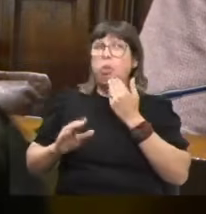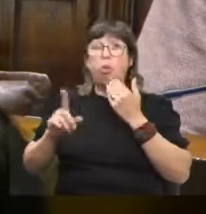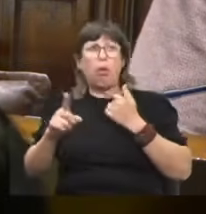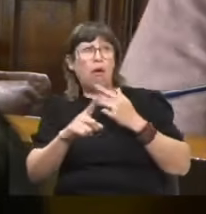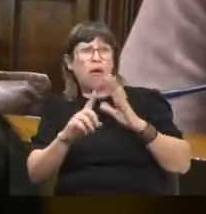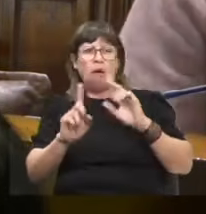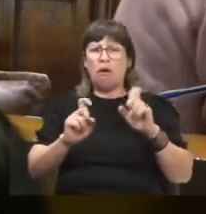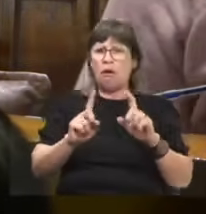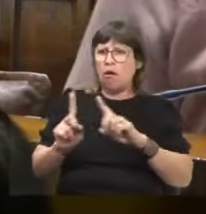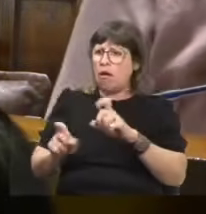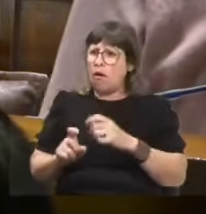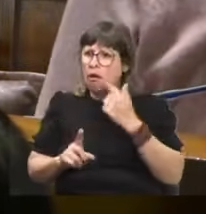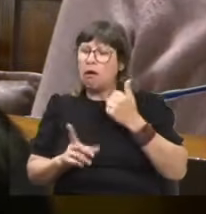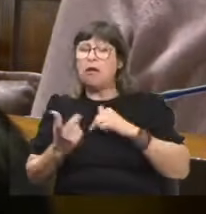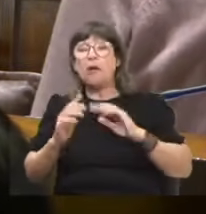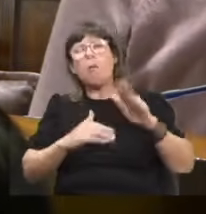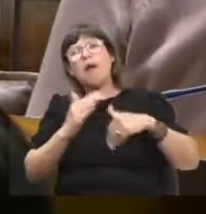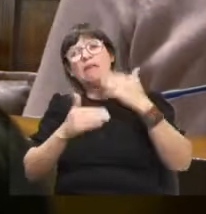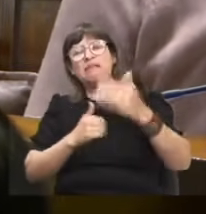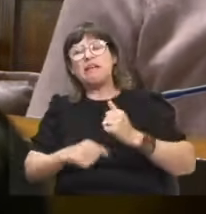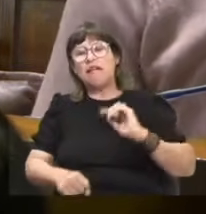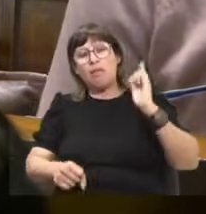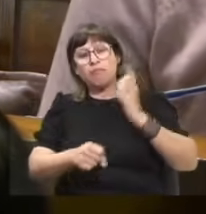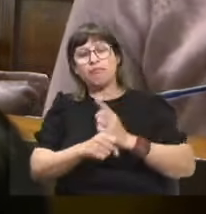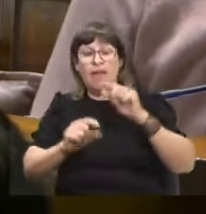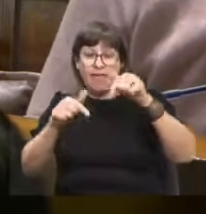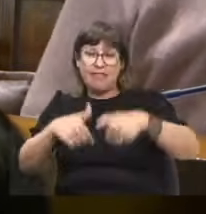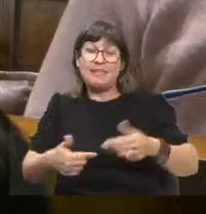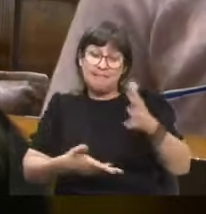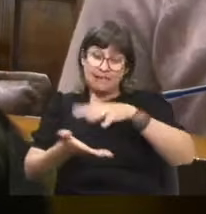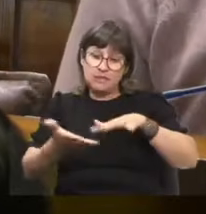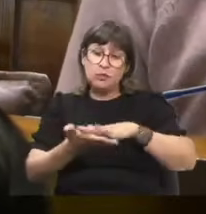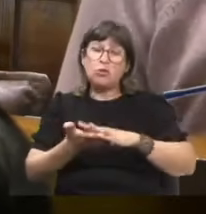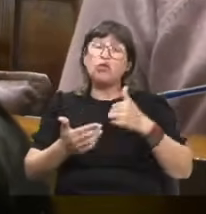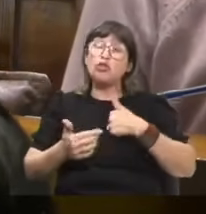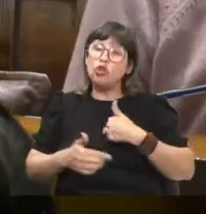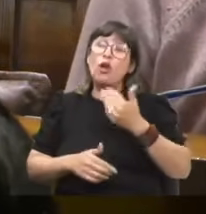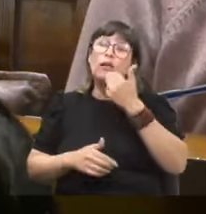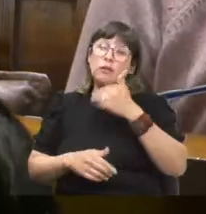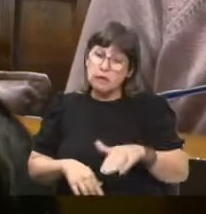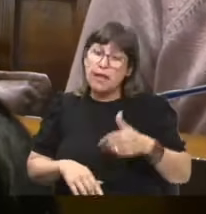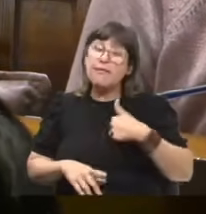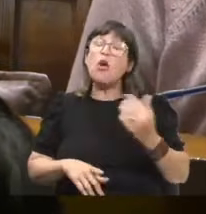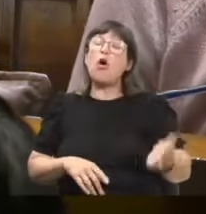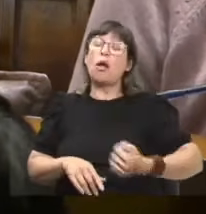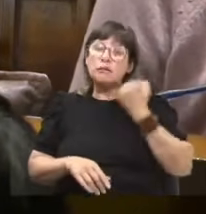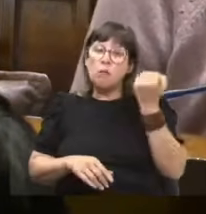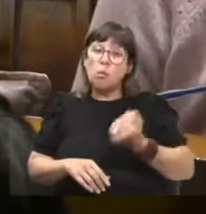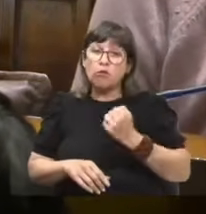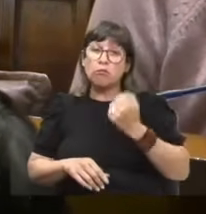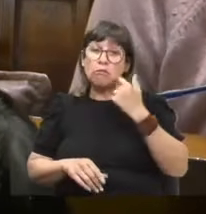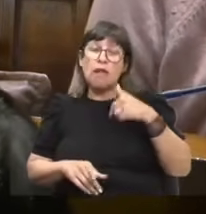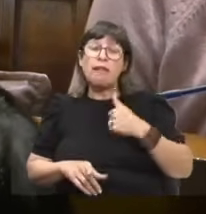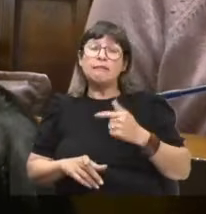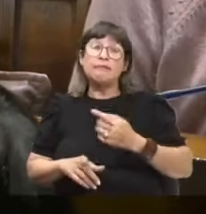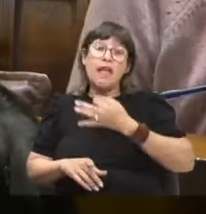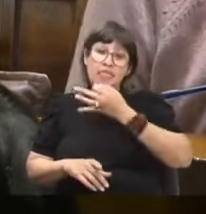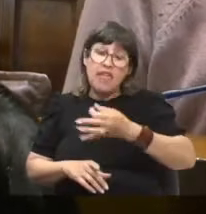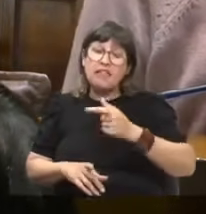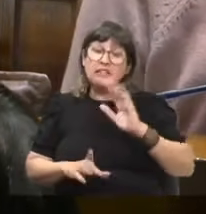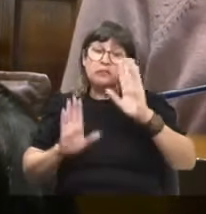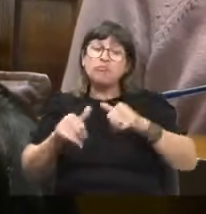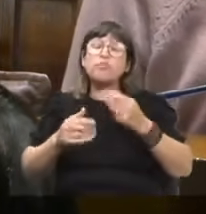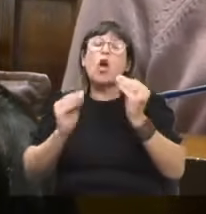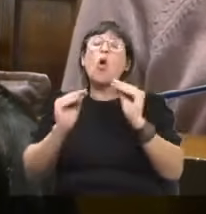del dictamen, en el caso que nos ocupa, entiendo que es importante destacar su